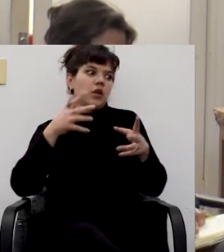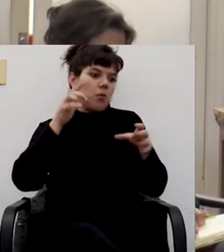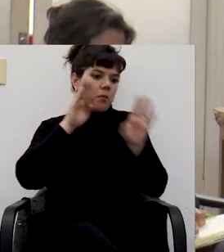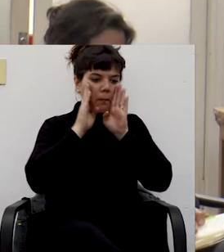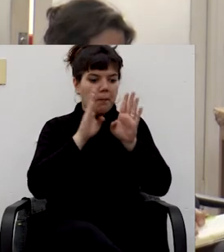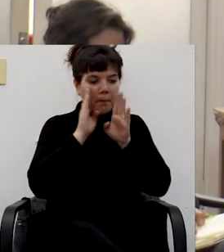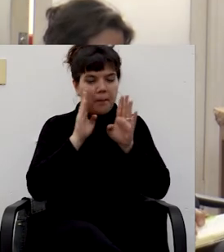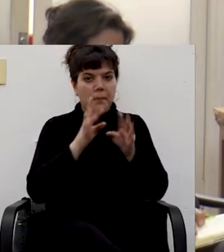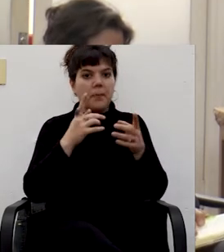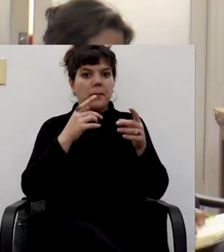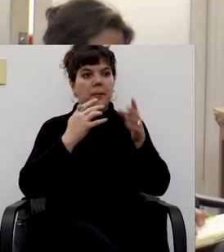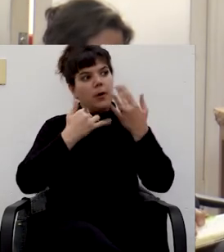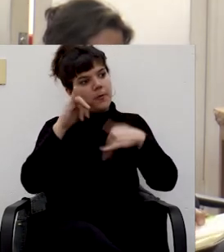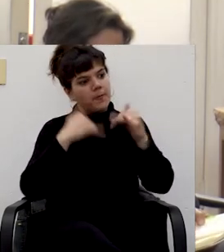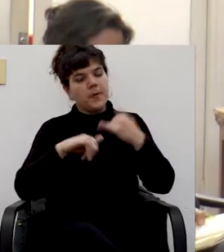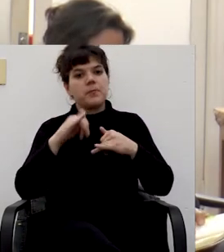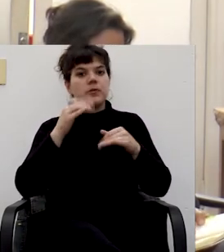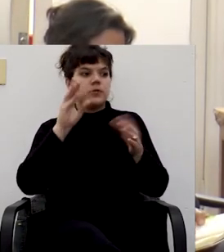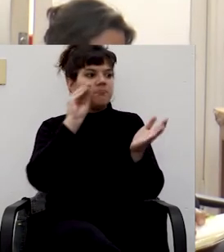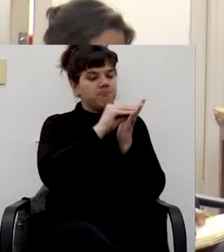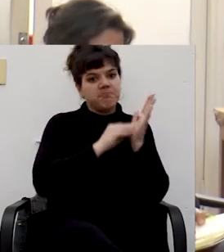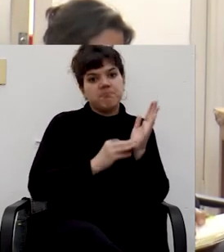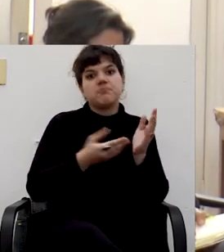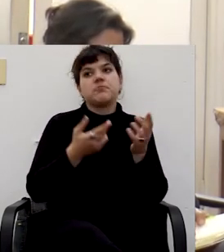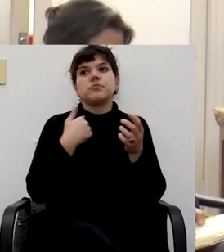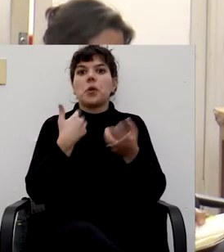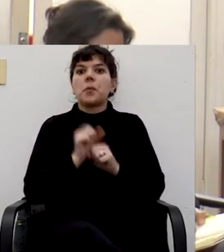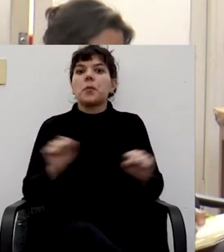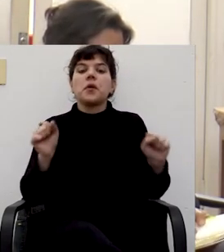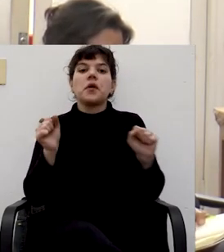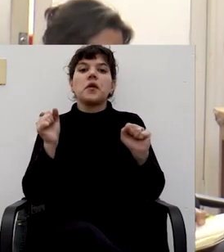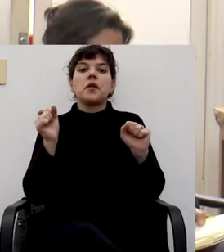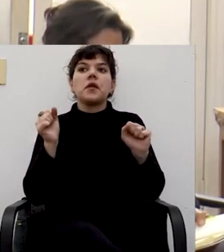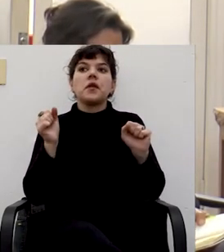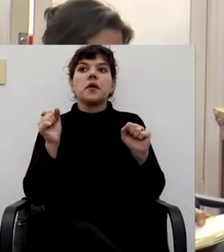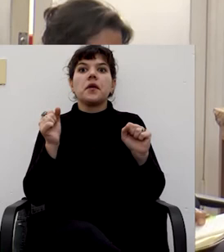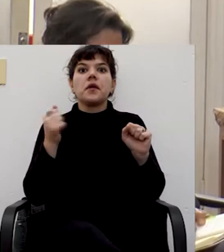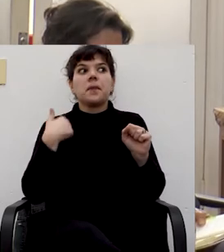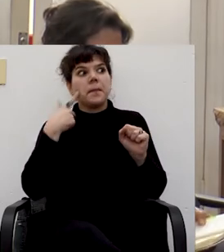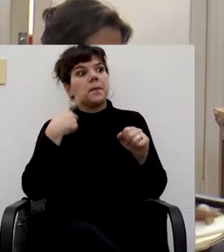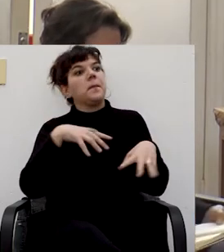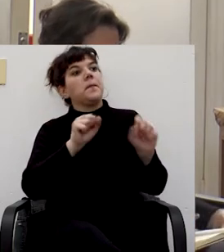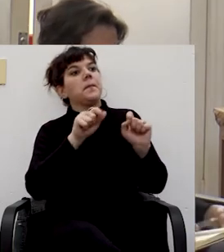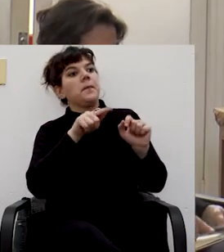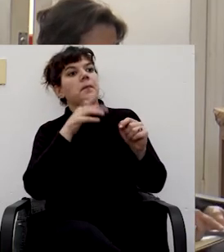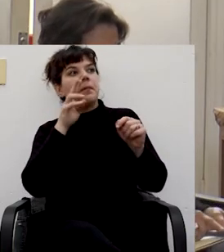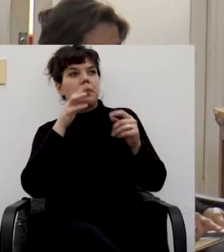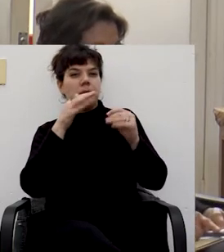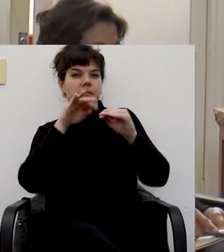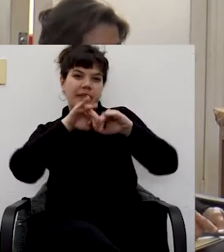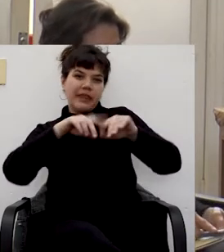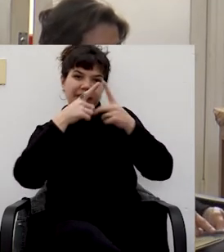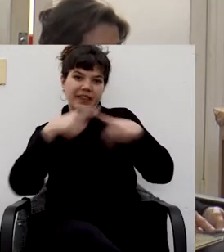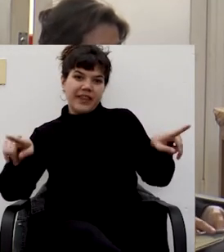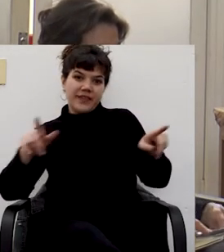¿no? Con información desagregada. Que podamos, ¿no? Primero identificar las brechas, ¿no? Estas